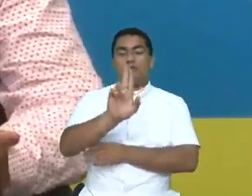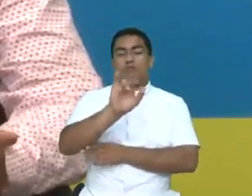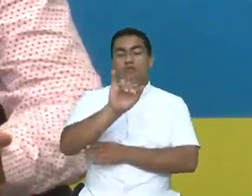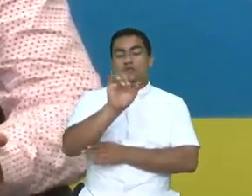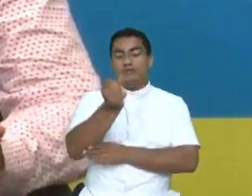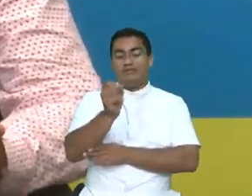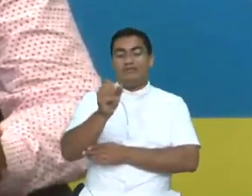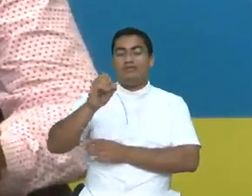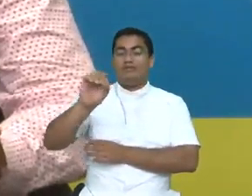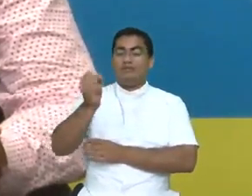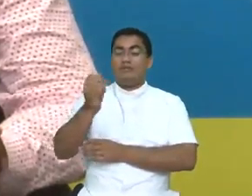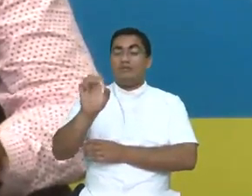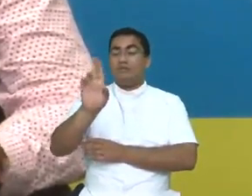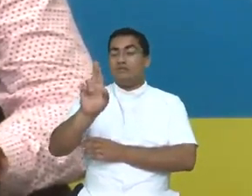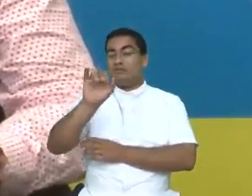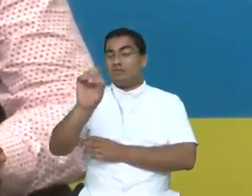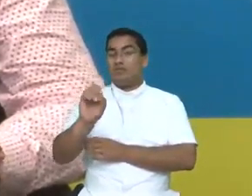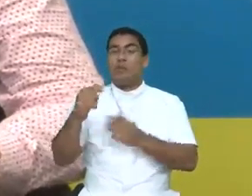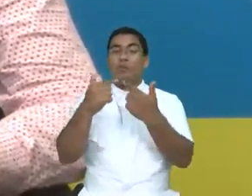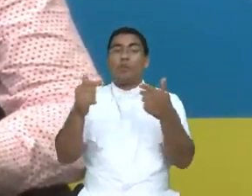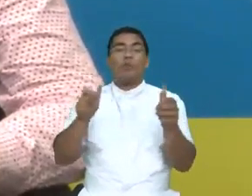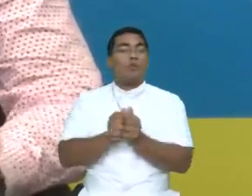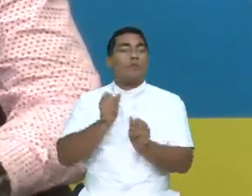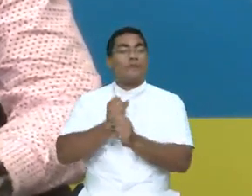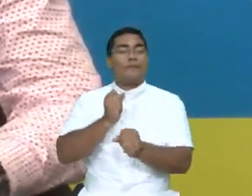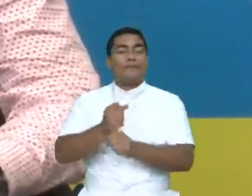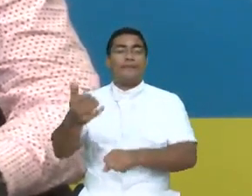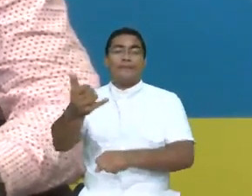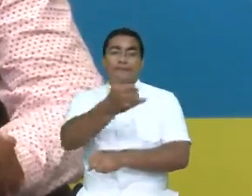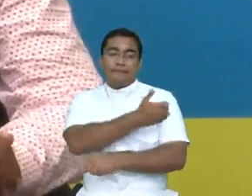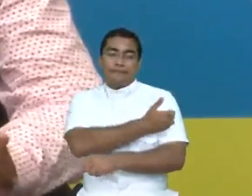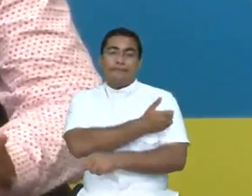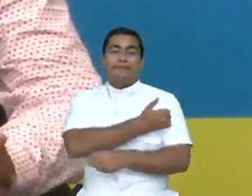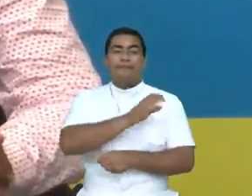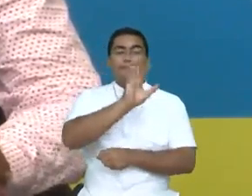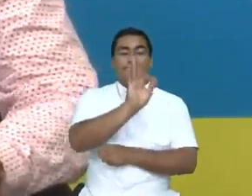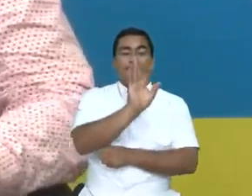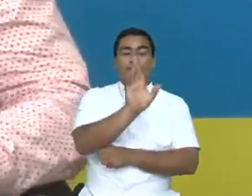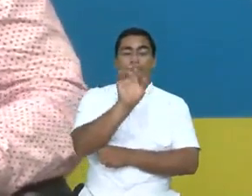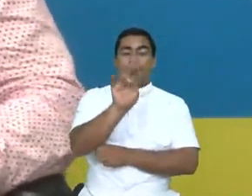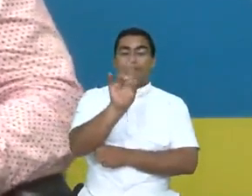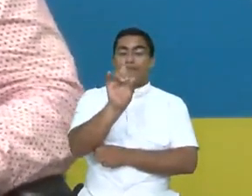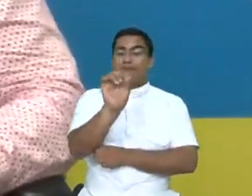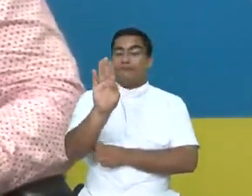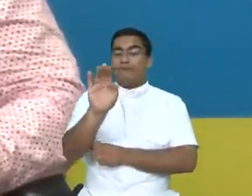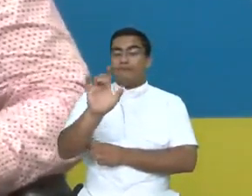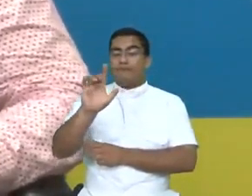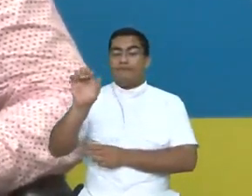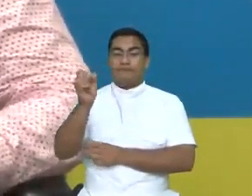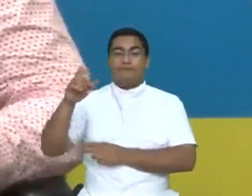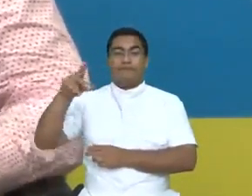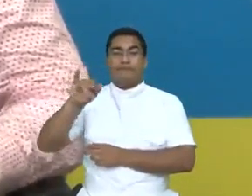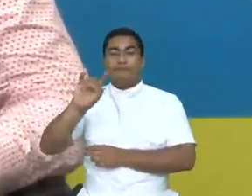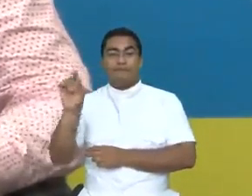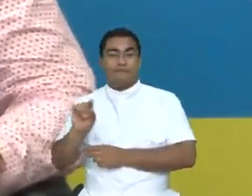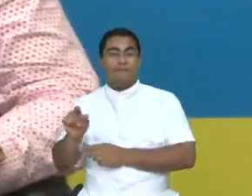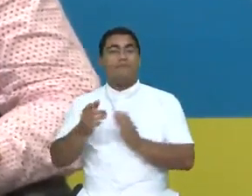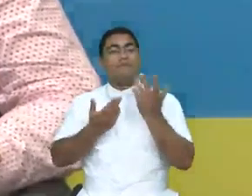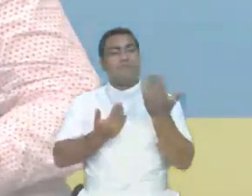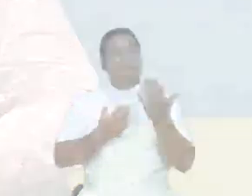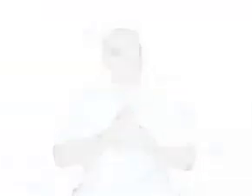Luis Osorio, quien es parte del equipo médico del Hospital Occidental Fernando Vélez Pai. Usted no le cambie de canal,